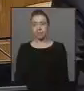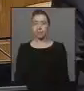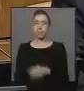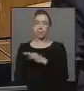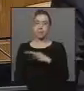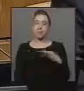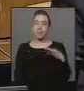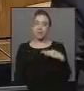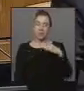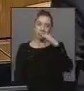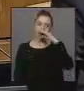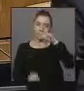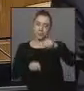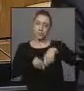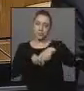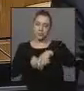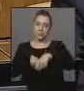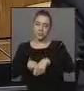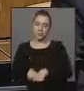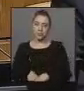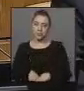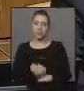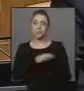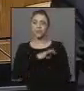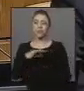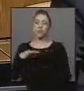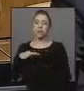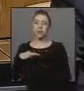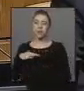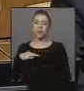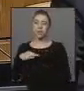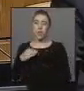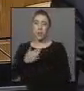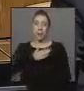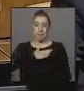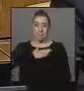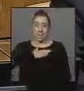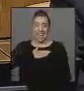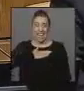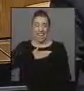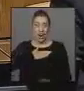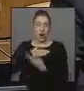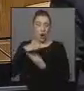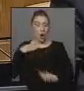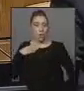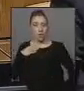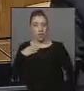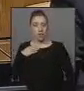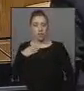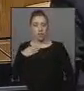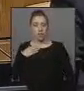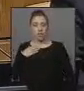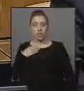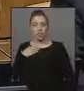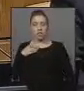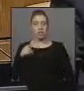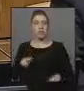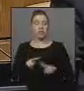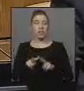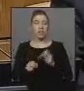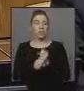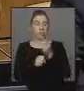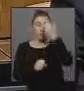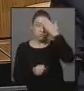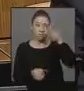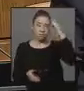Nuestro Ministerio de Agricultura, el Ministerio de Agricultura de mi gobierno, señor presidente, ha sido inepto